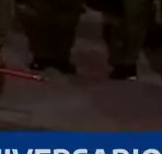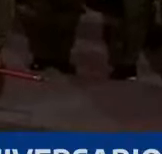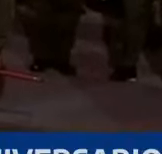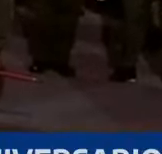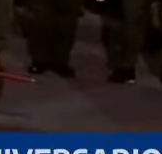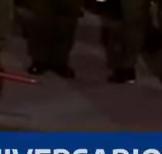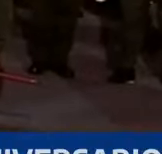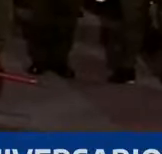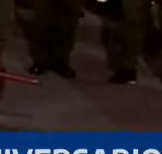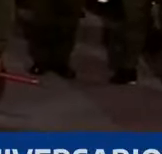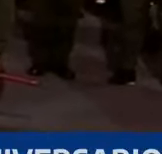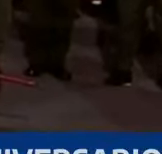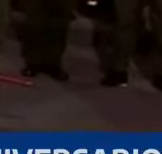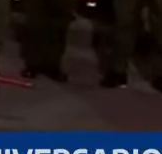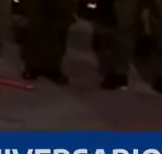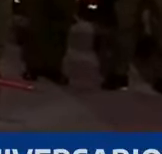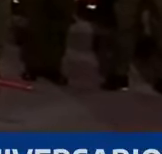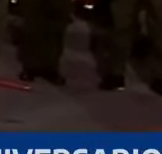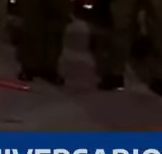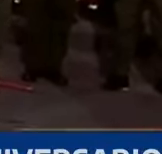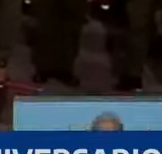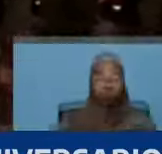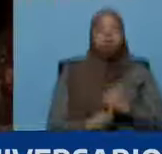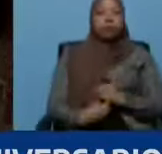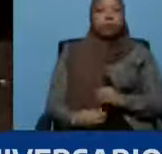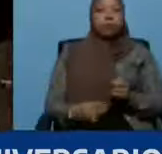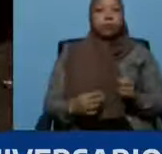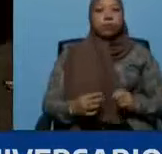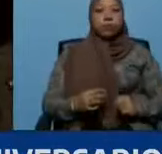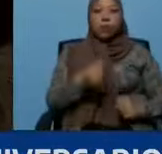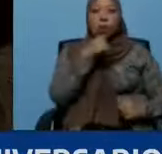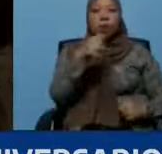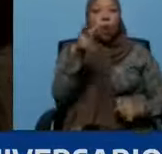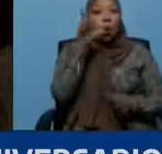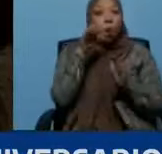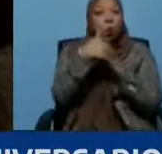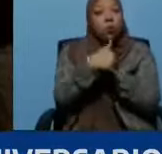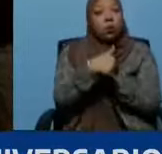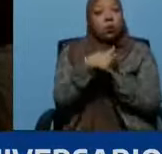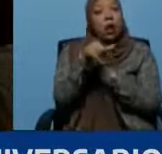ni en Alemania. Lo ocultan.